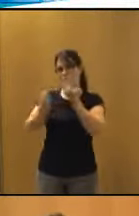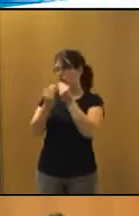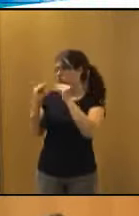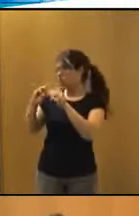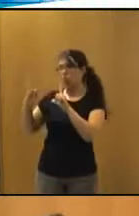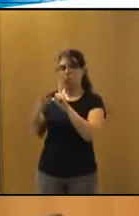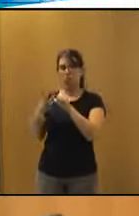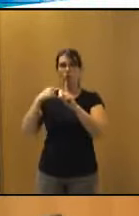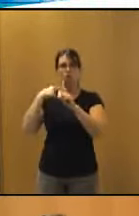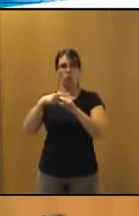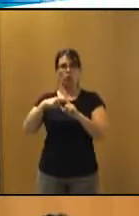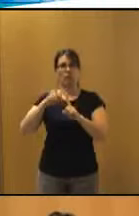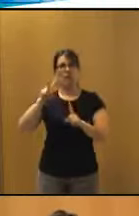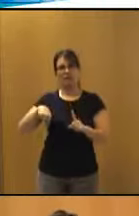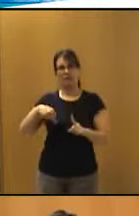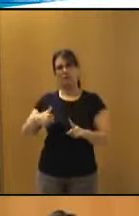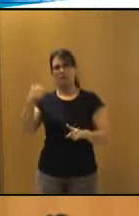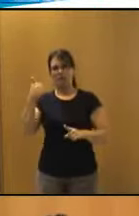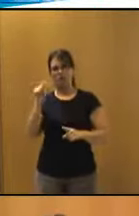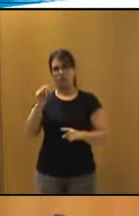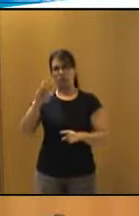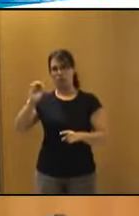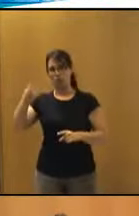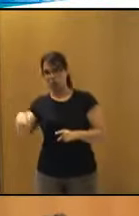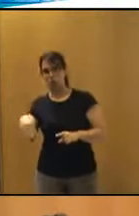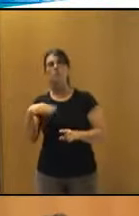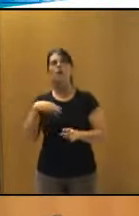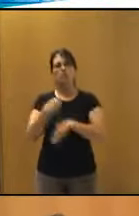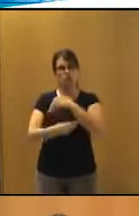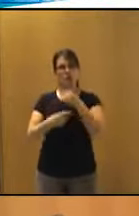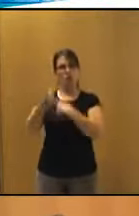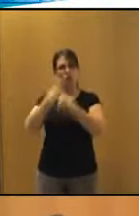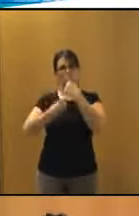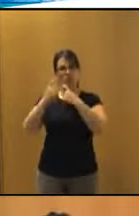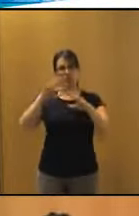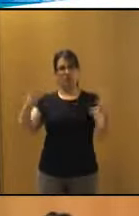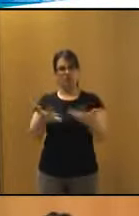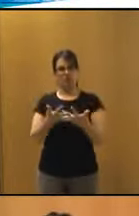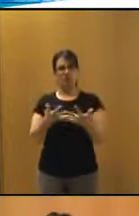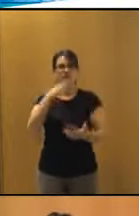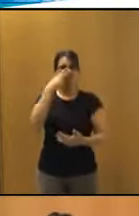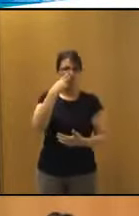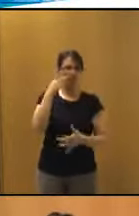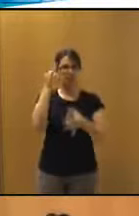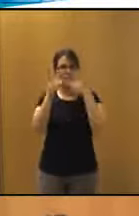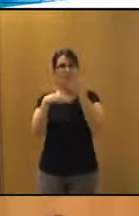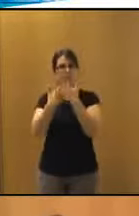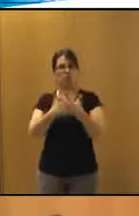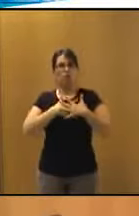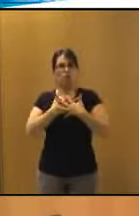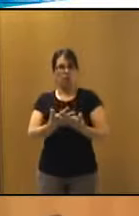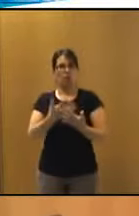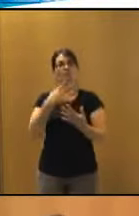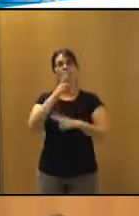en concreto la página web plusesmas.com, realizamos una encuesta online sobre intereses, actividades y